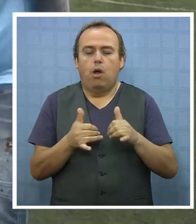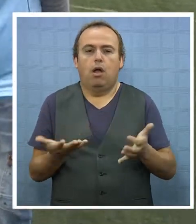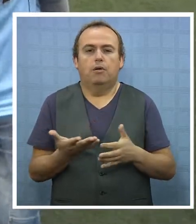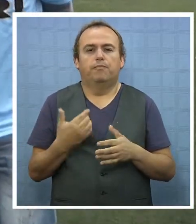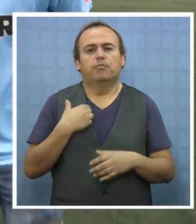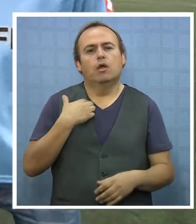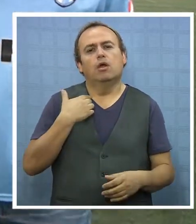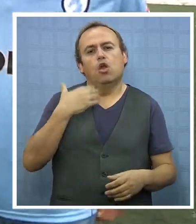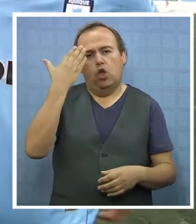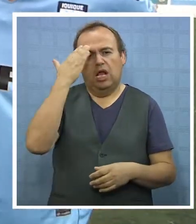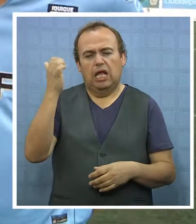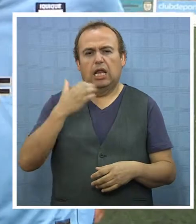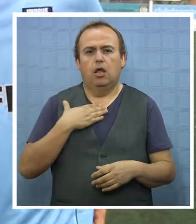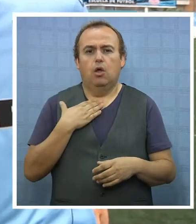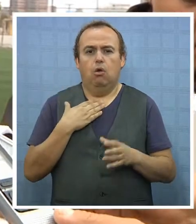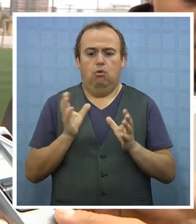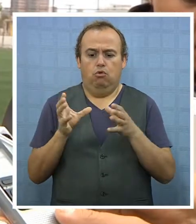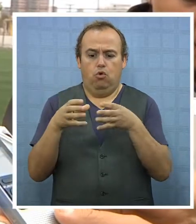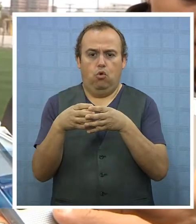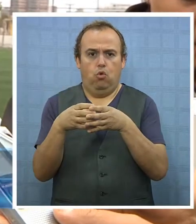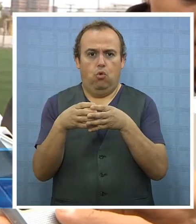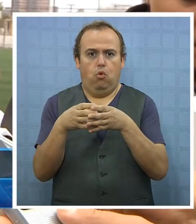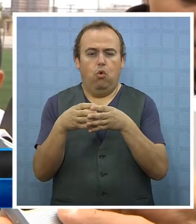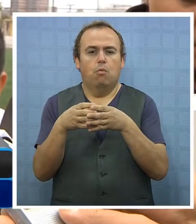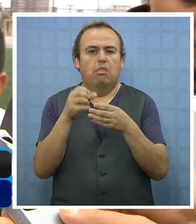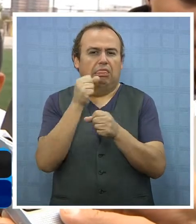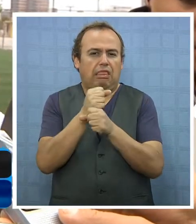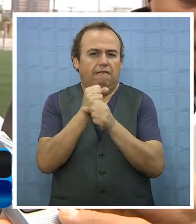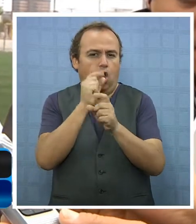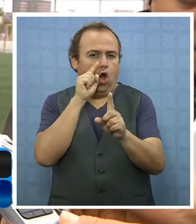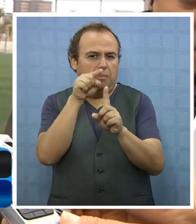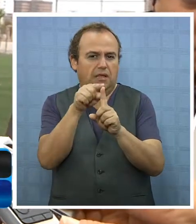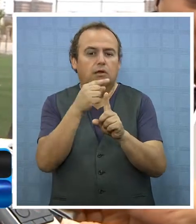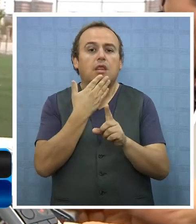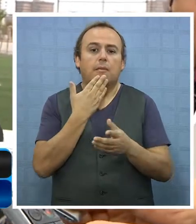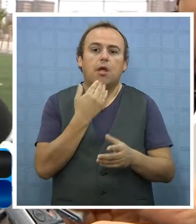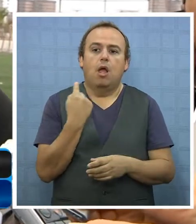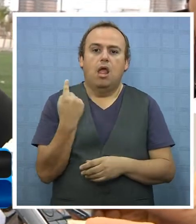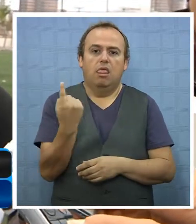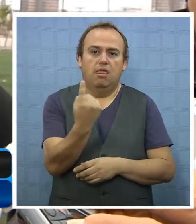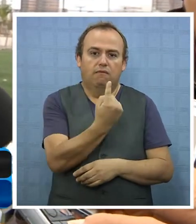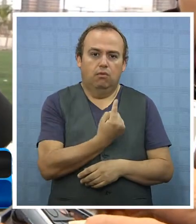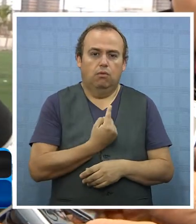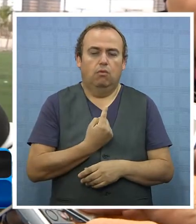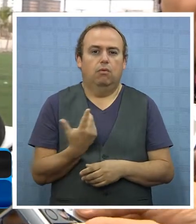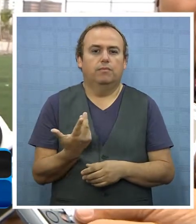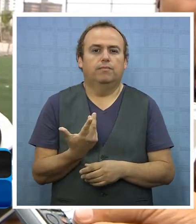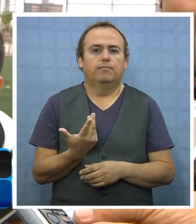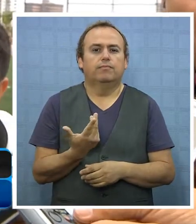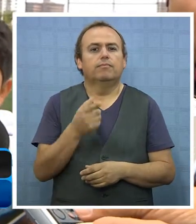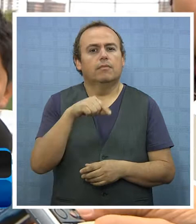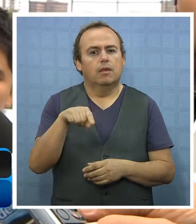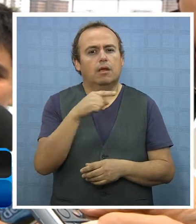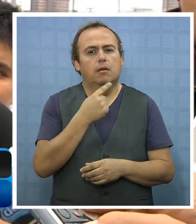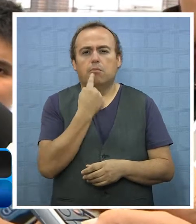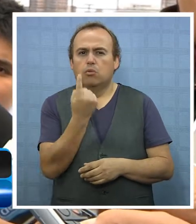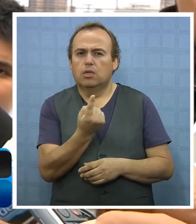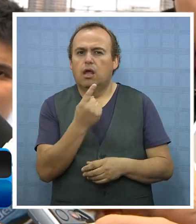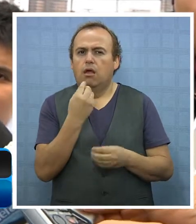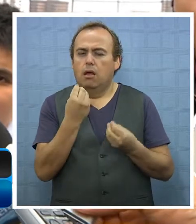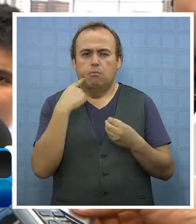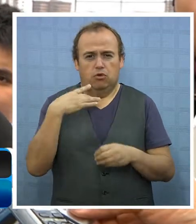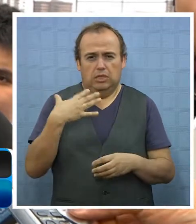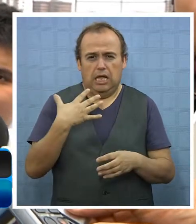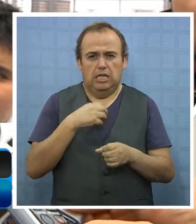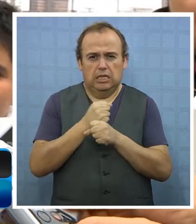es el objetivo grupal y después lo individual llega solo. El tema de la Copa Sudamericana también fue un factor fundamental para que puedas llegar a